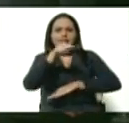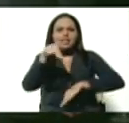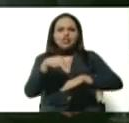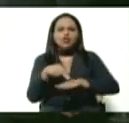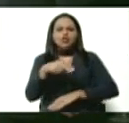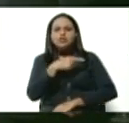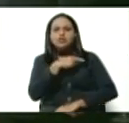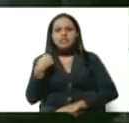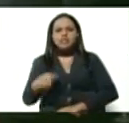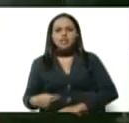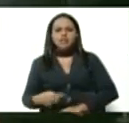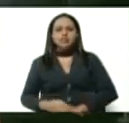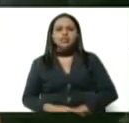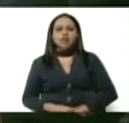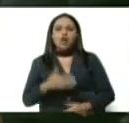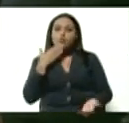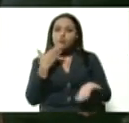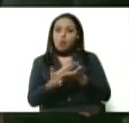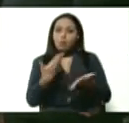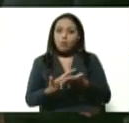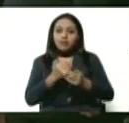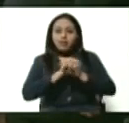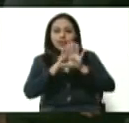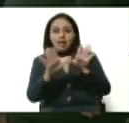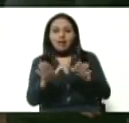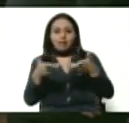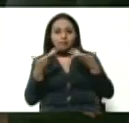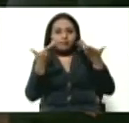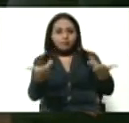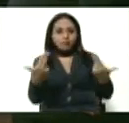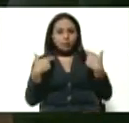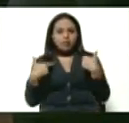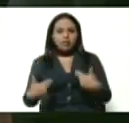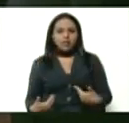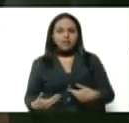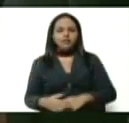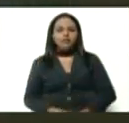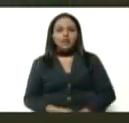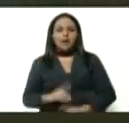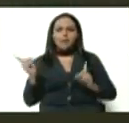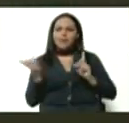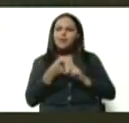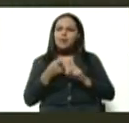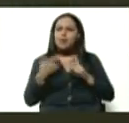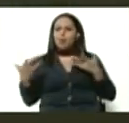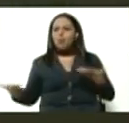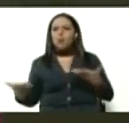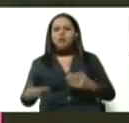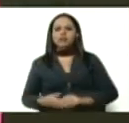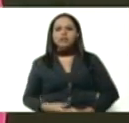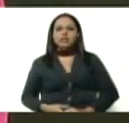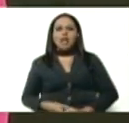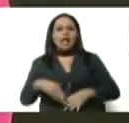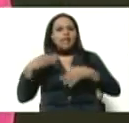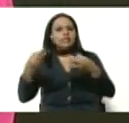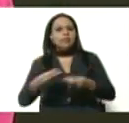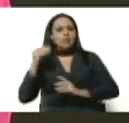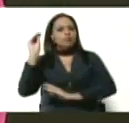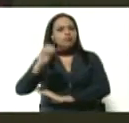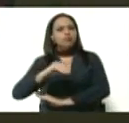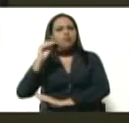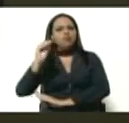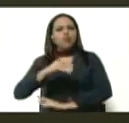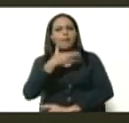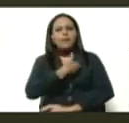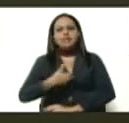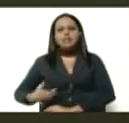también, con propuestas muy concretas para la humanidad. La primera de ellas, ha insistido mucho el presidente Xi